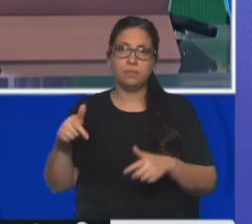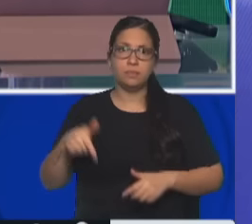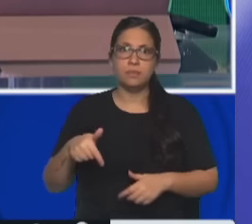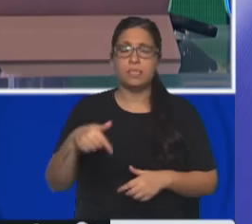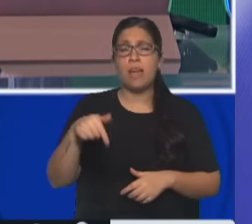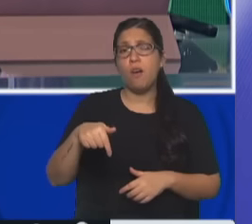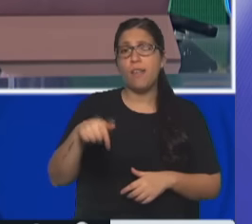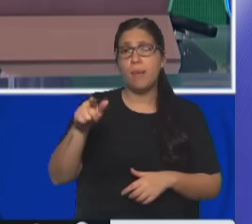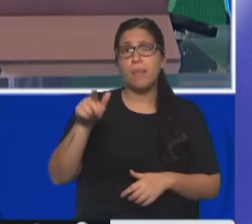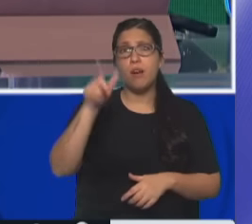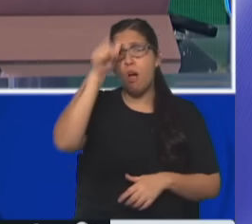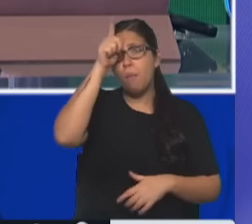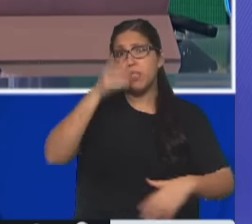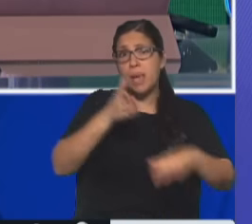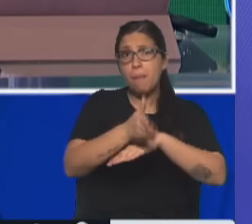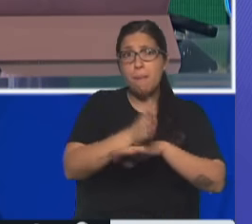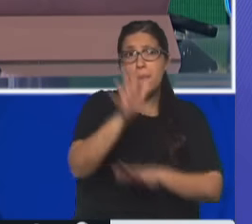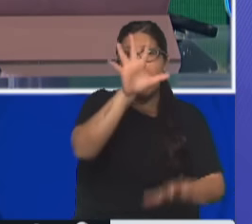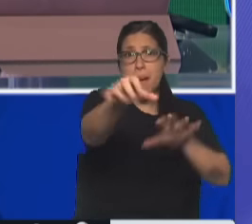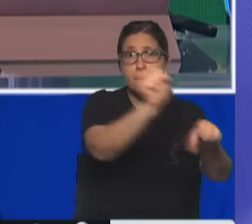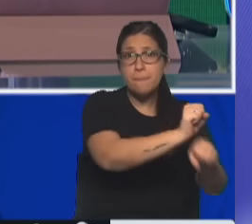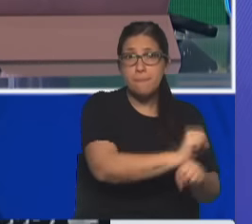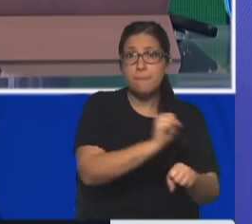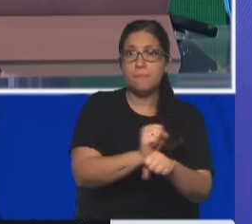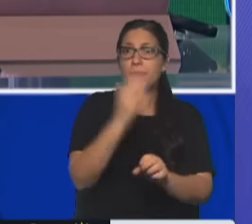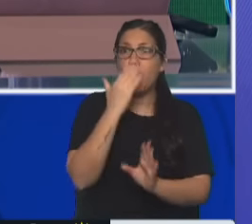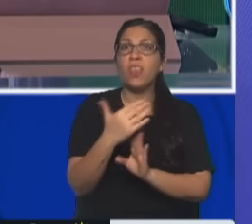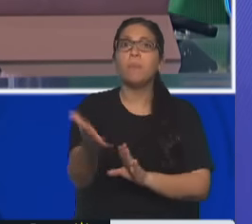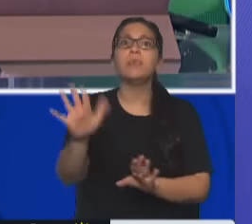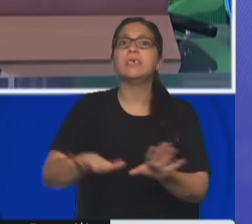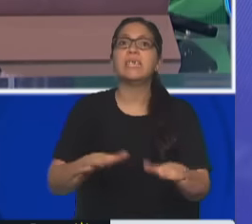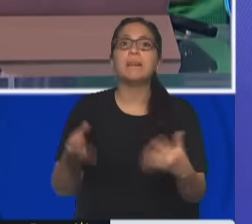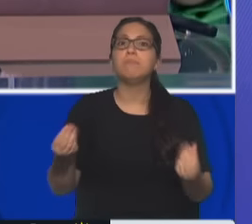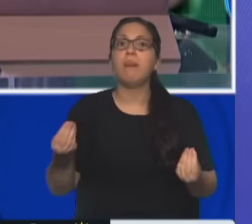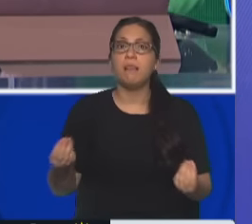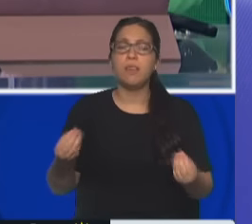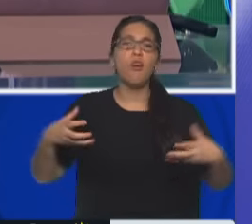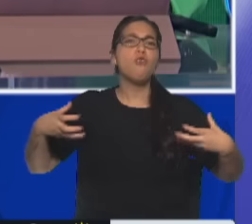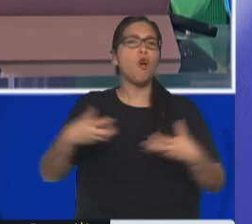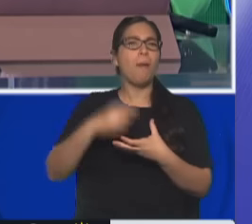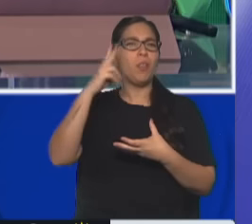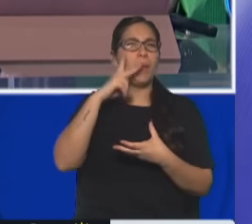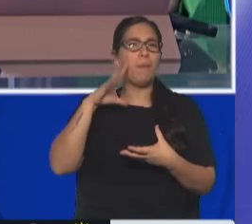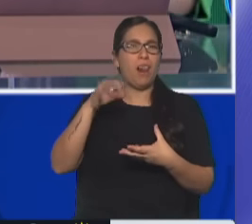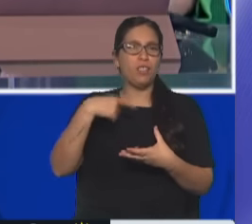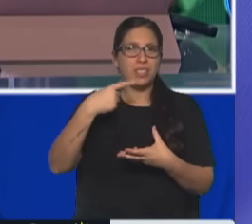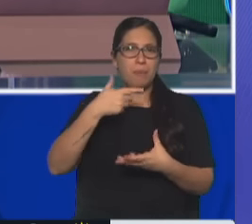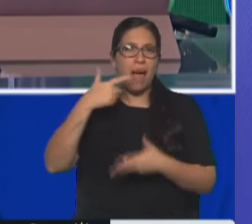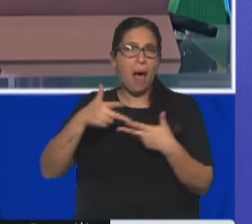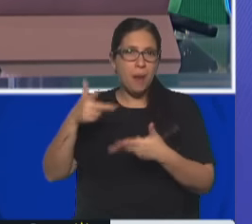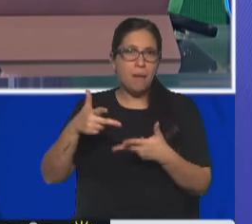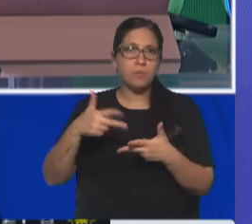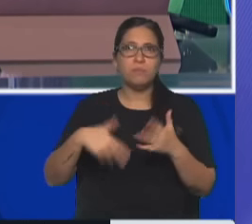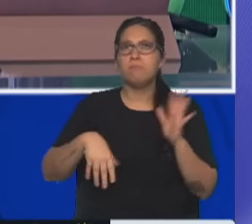después de estos mega operativos, porque hablamos del Comando Vermelho mucho ahora por el hecho de que es la organización criminal más grande en Río, más allá de que